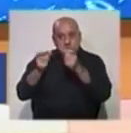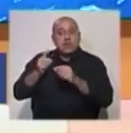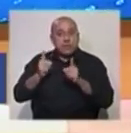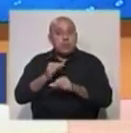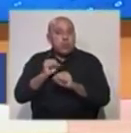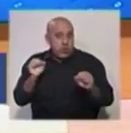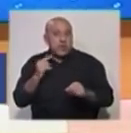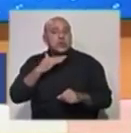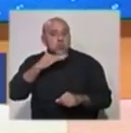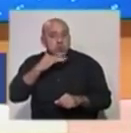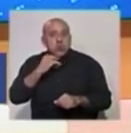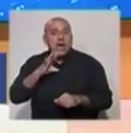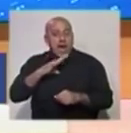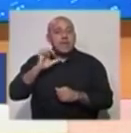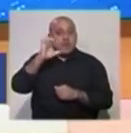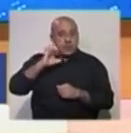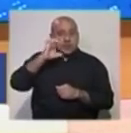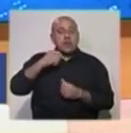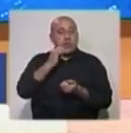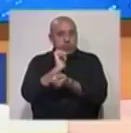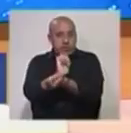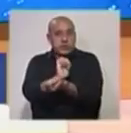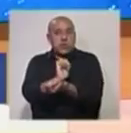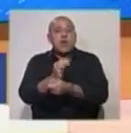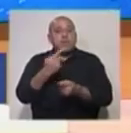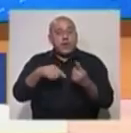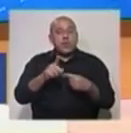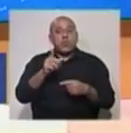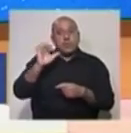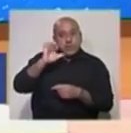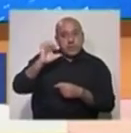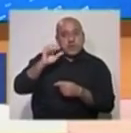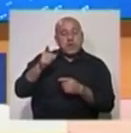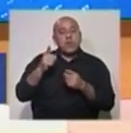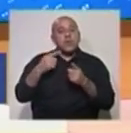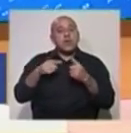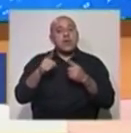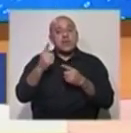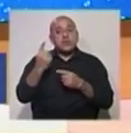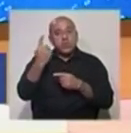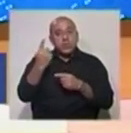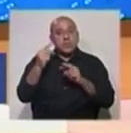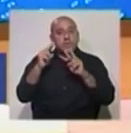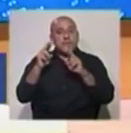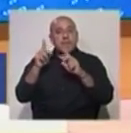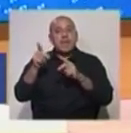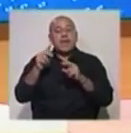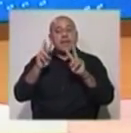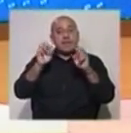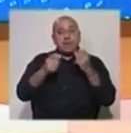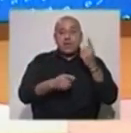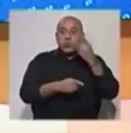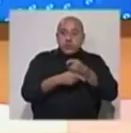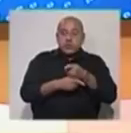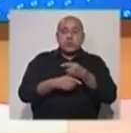hay empresarios presos, claro, entre ellos un empresario que es uno de los elementos que la acusación ha